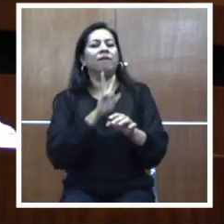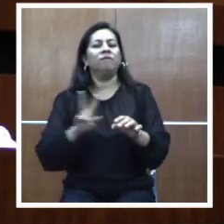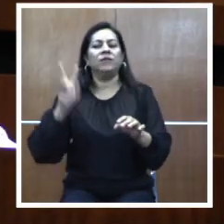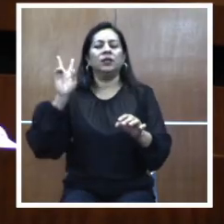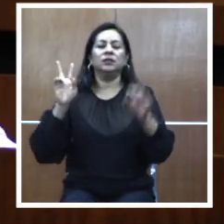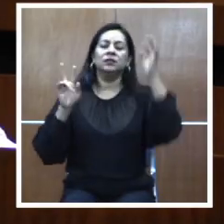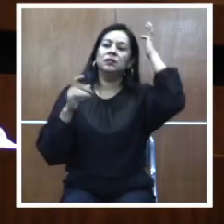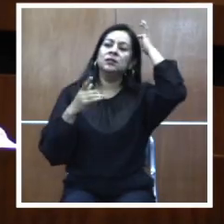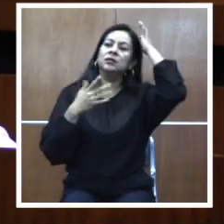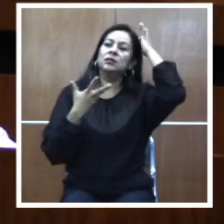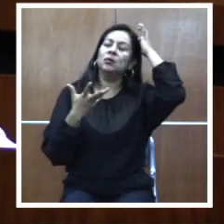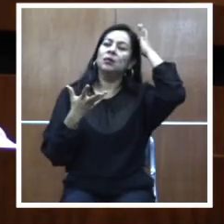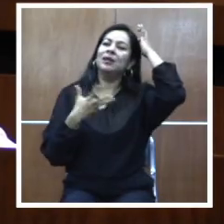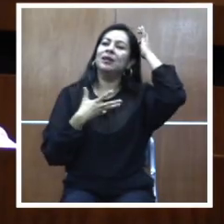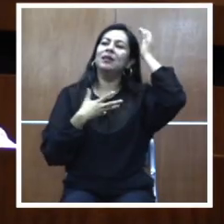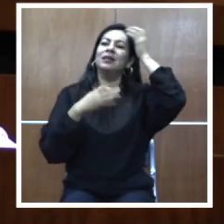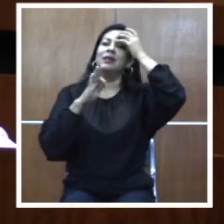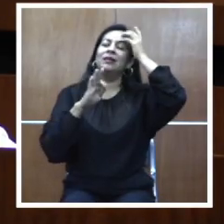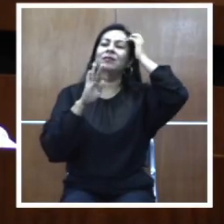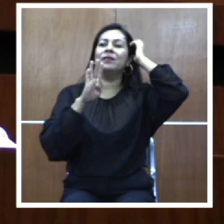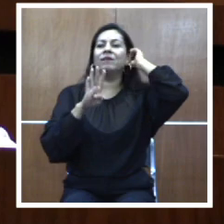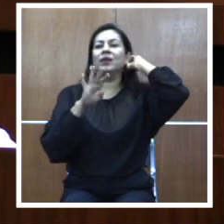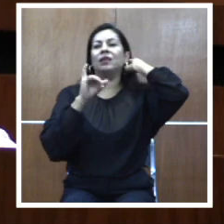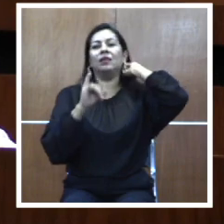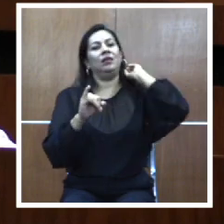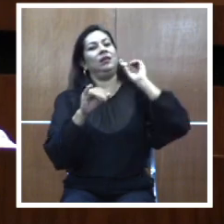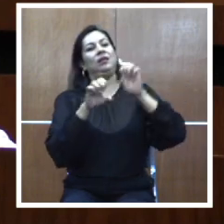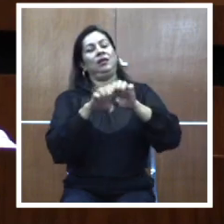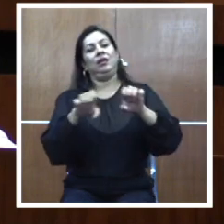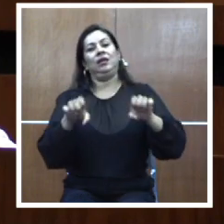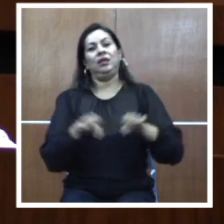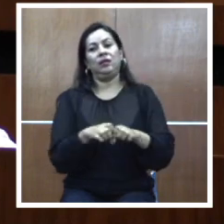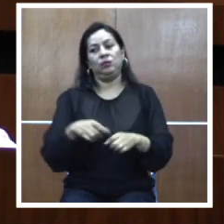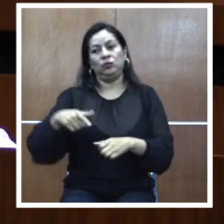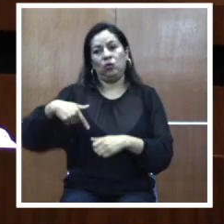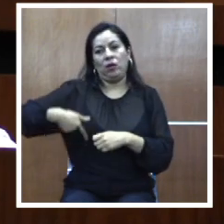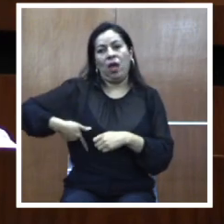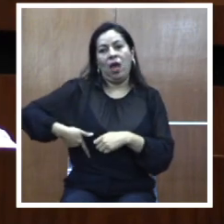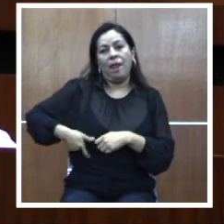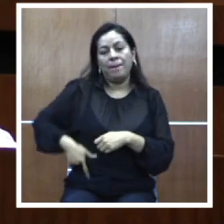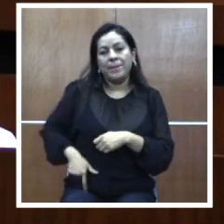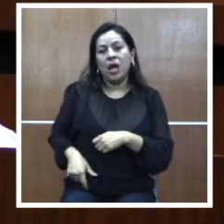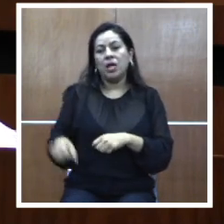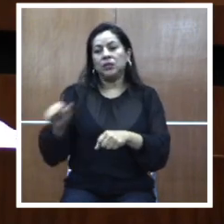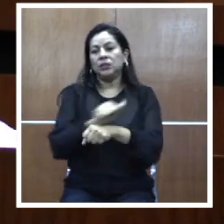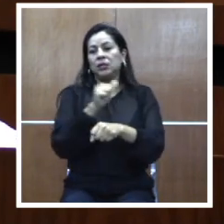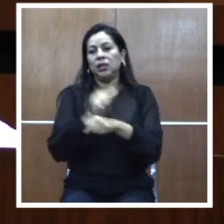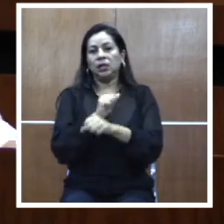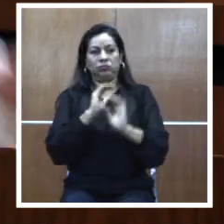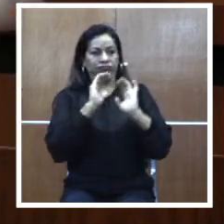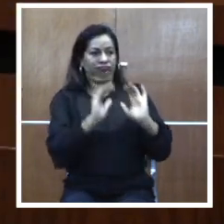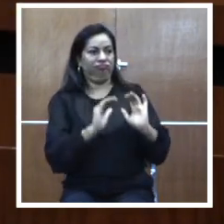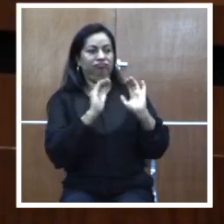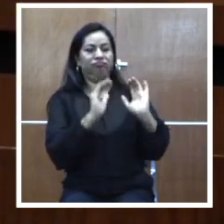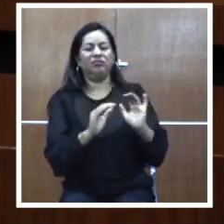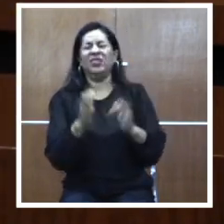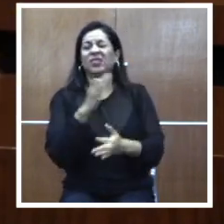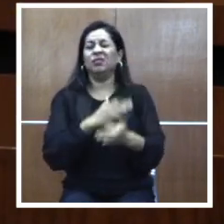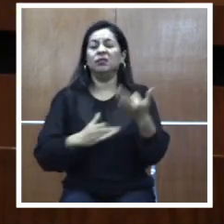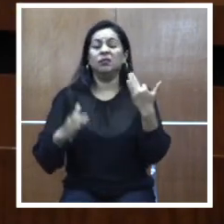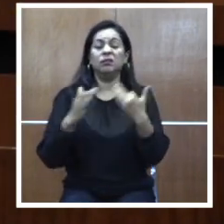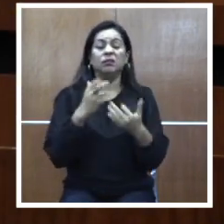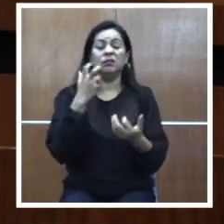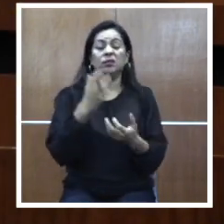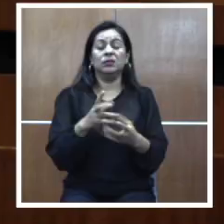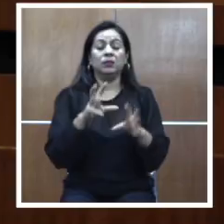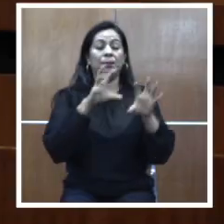pasado incluyeron a agentes del FBI, equipos armados, carros blindados y todo ese despliegue